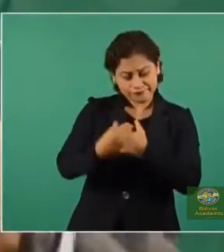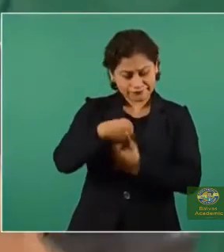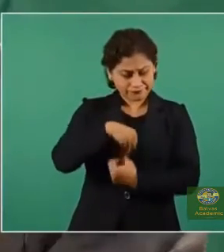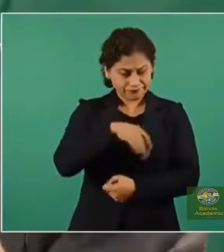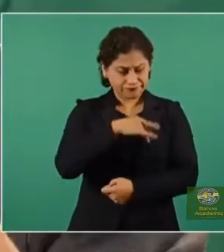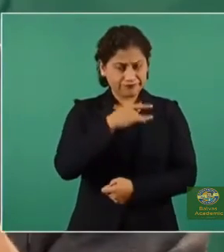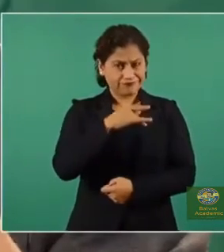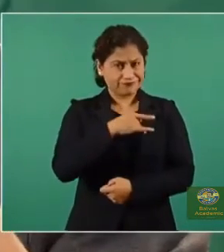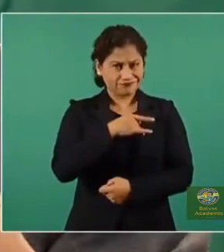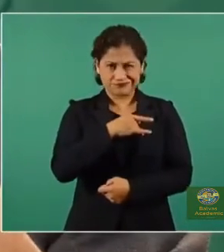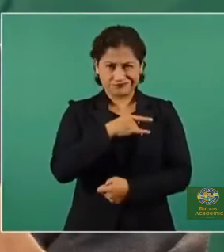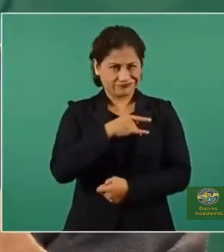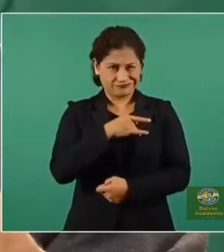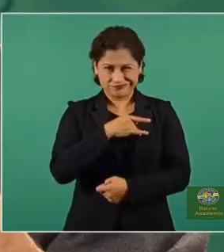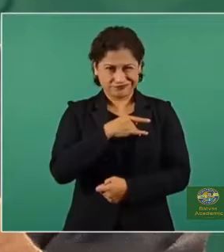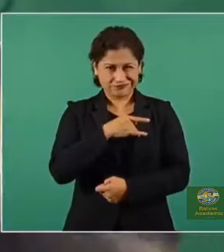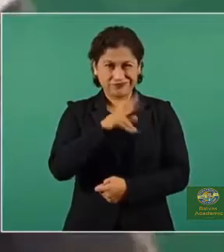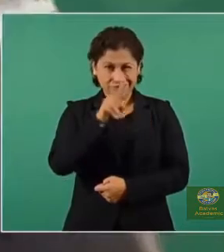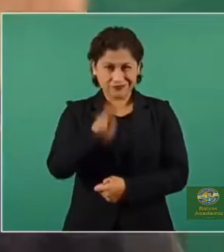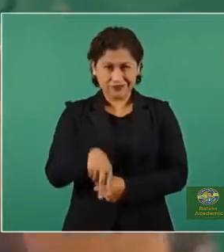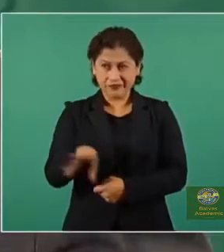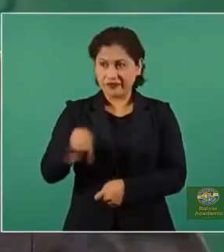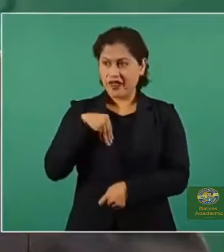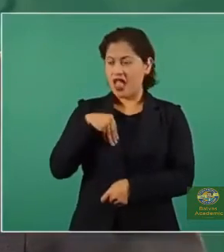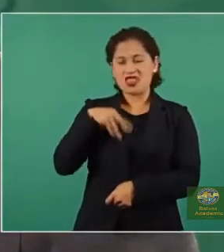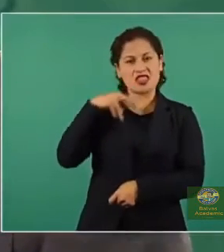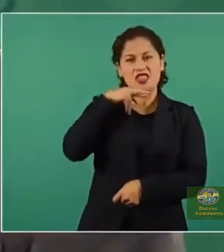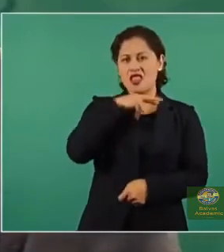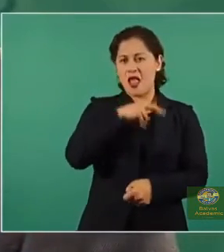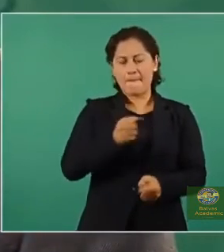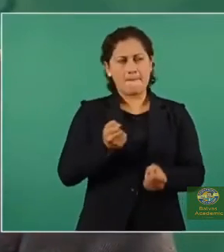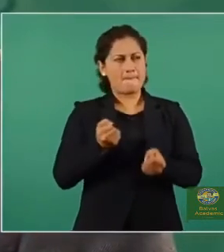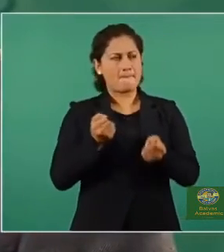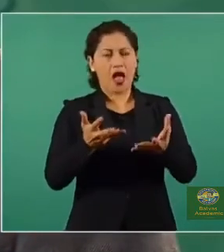todo es pasional, pero se requiere